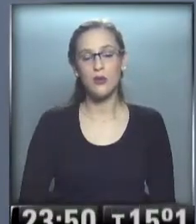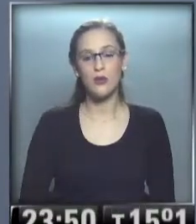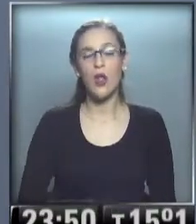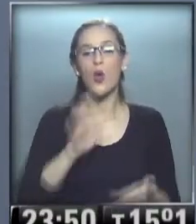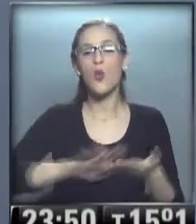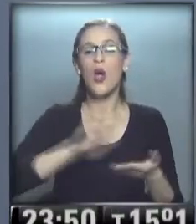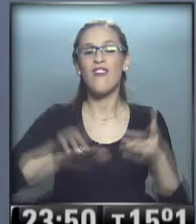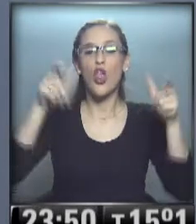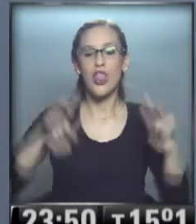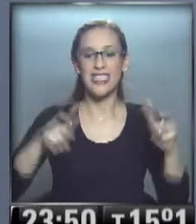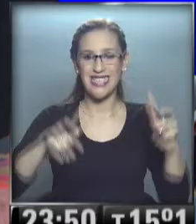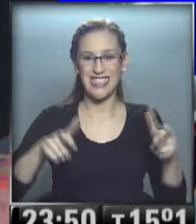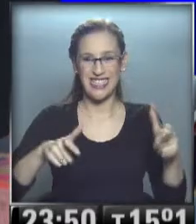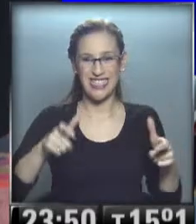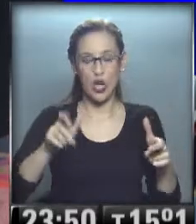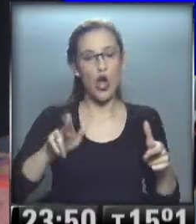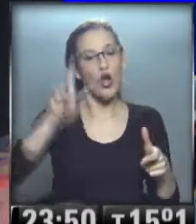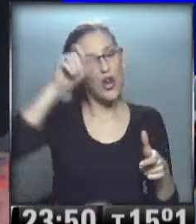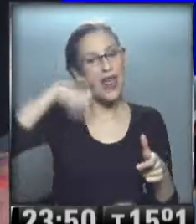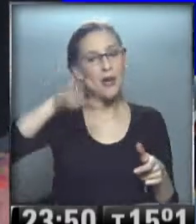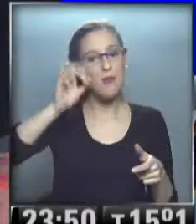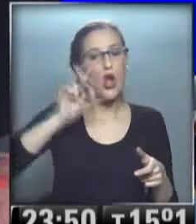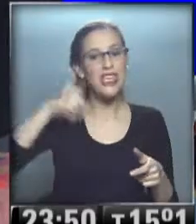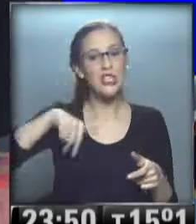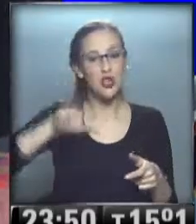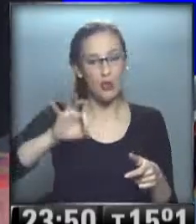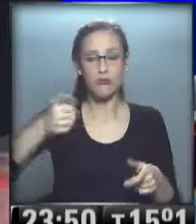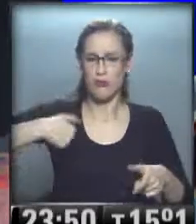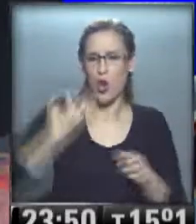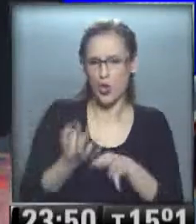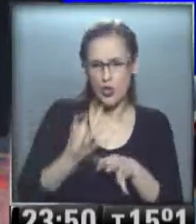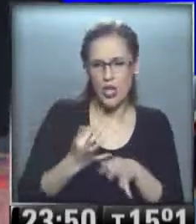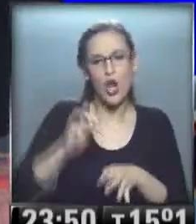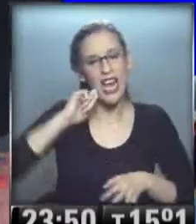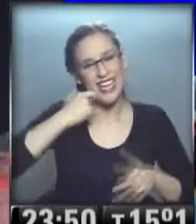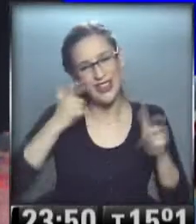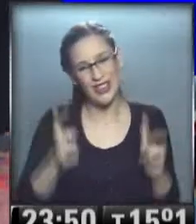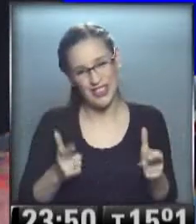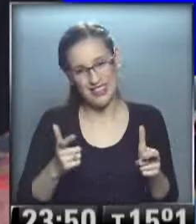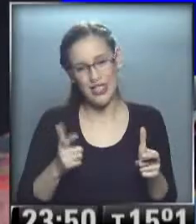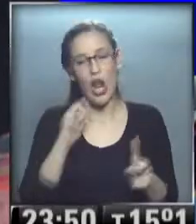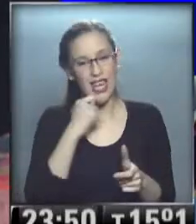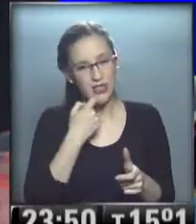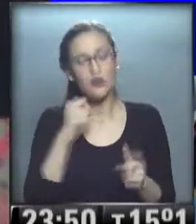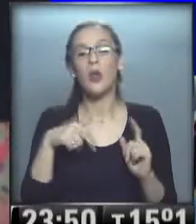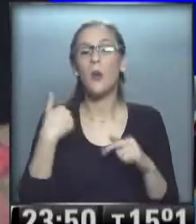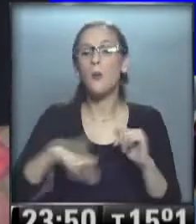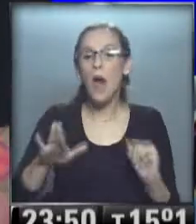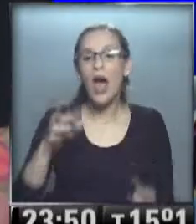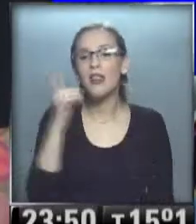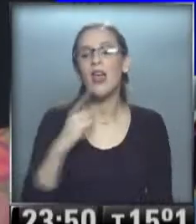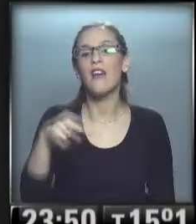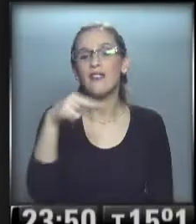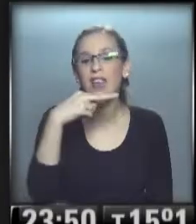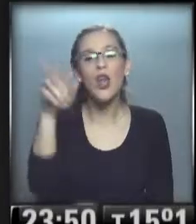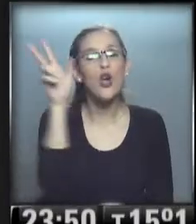de Acorazado Potemkin. Se llama Remolino. La verdad que lo recomiendo. Es un muy lindo disco que acaba de salir. Y se va a estar presentando el viernes 8